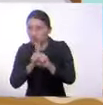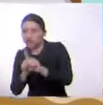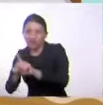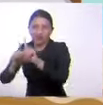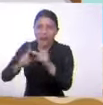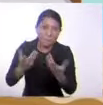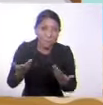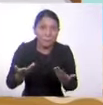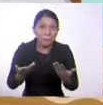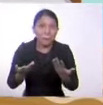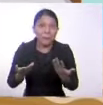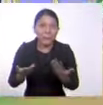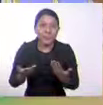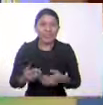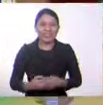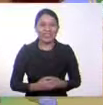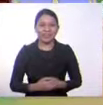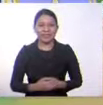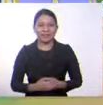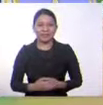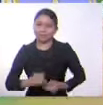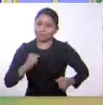vayan.